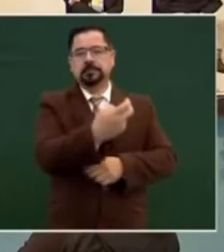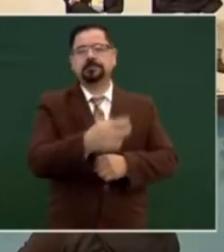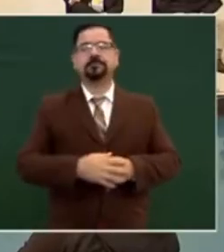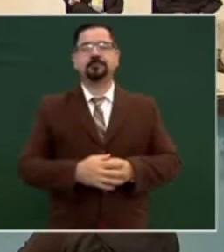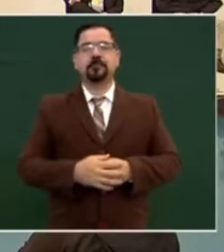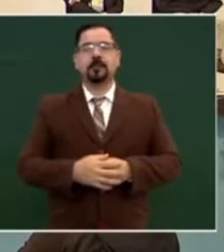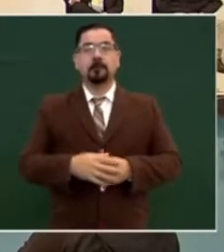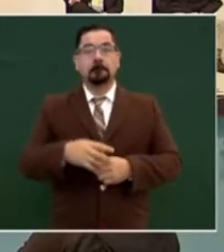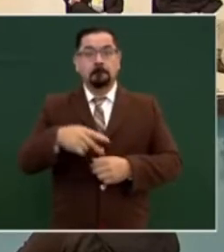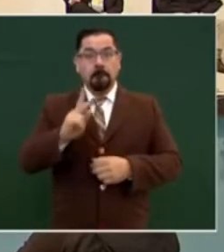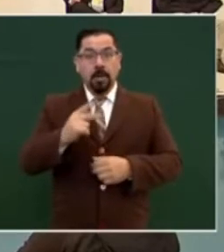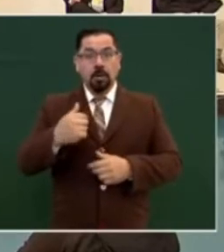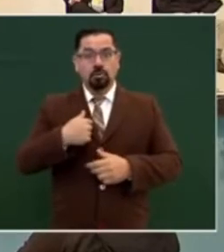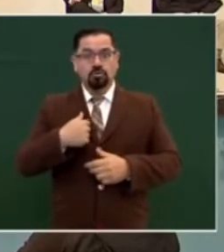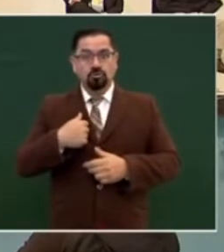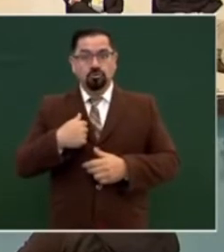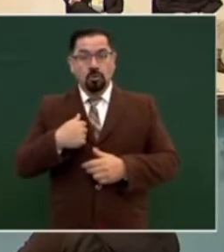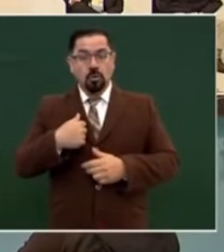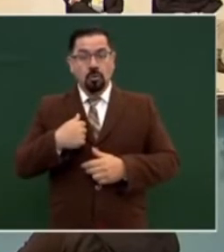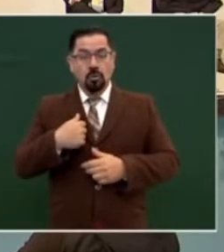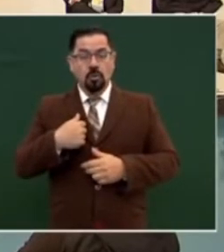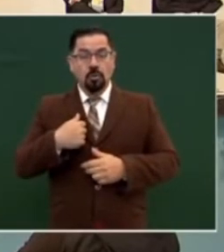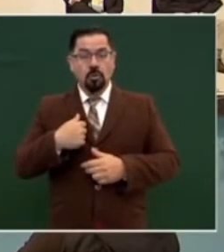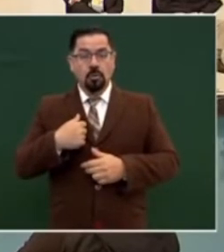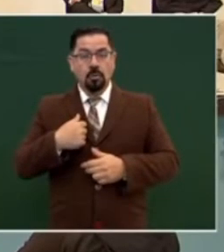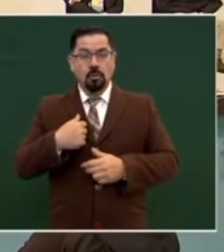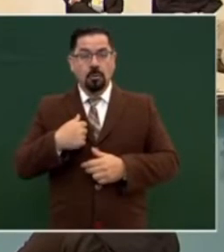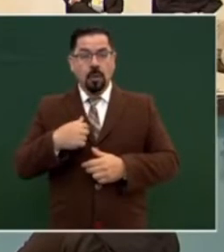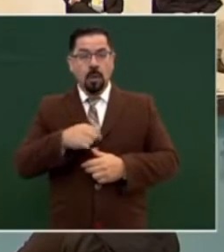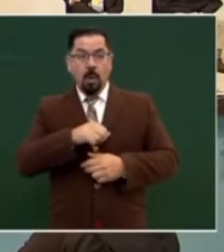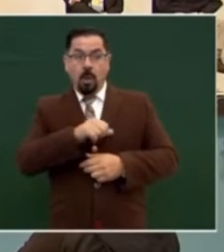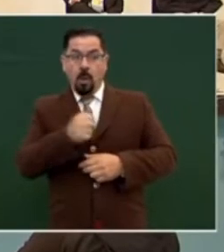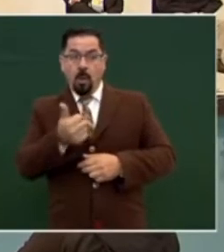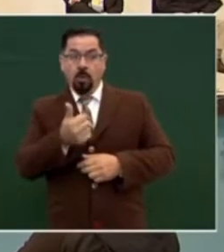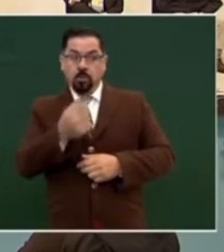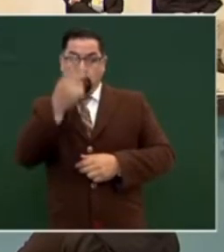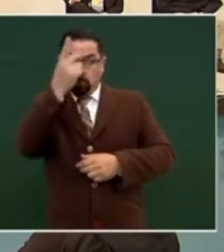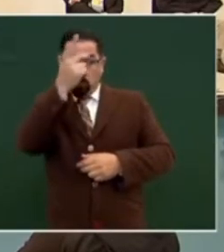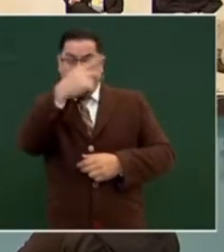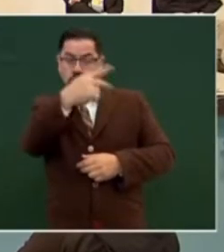sin meterme en otros bienes